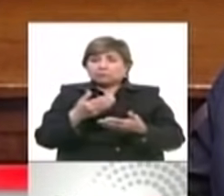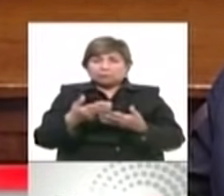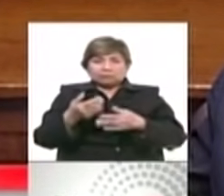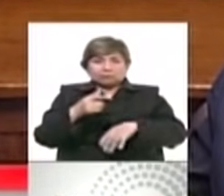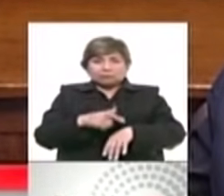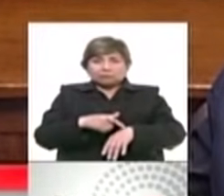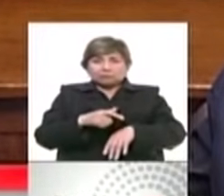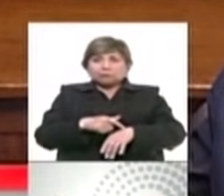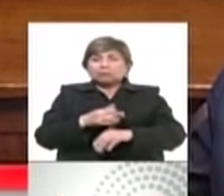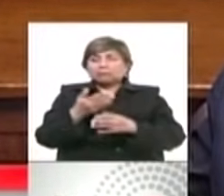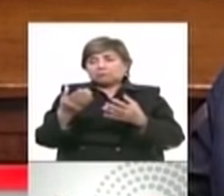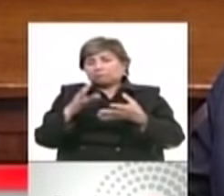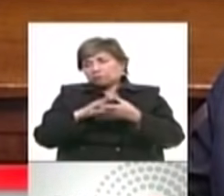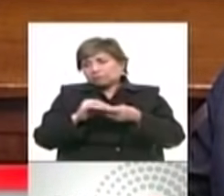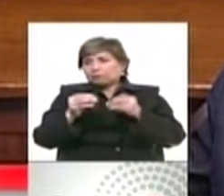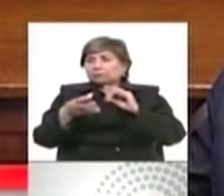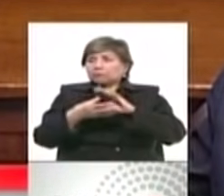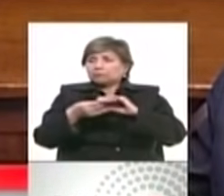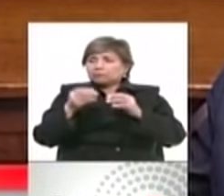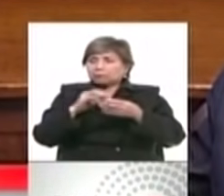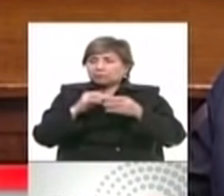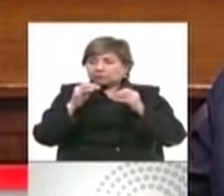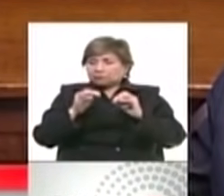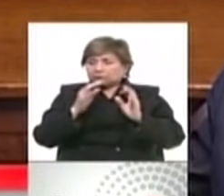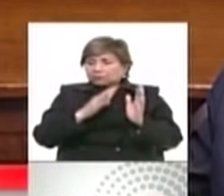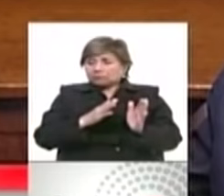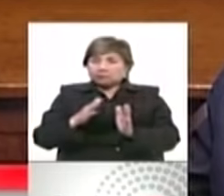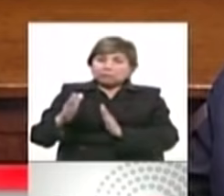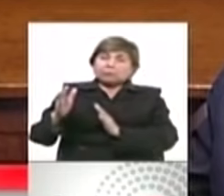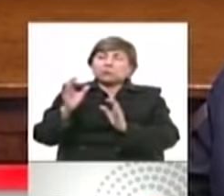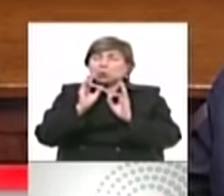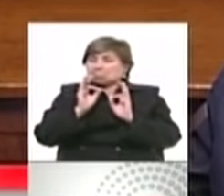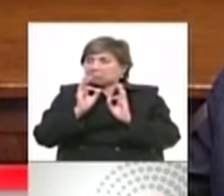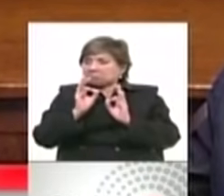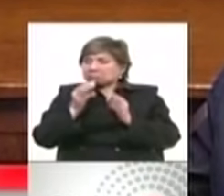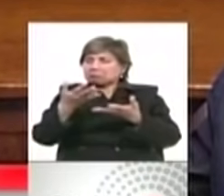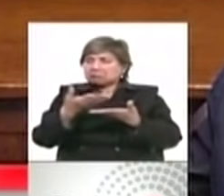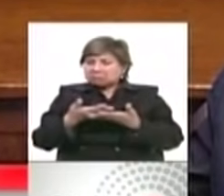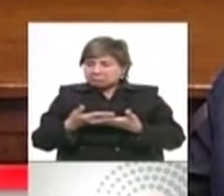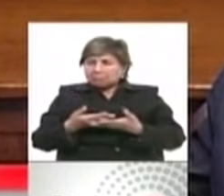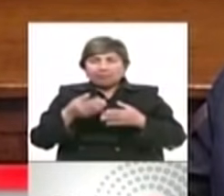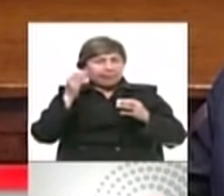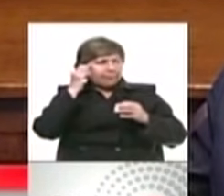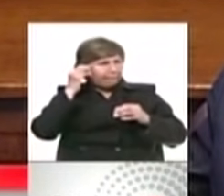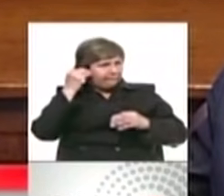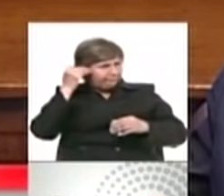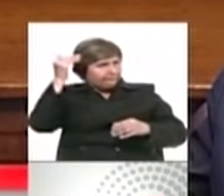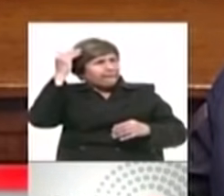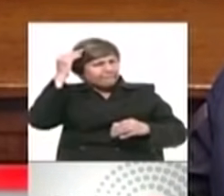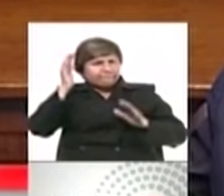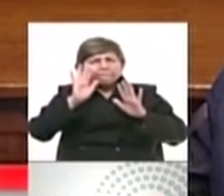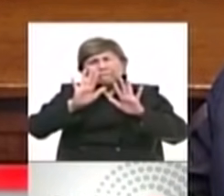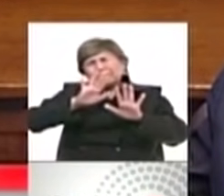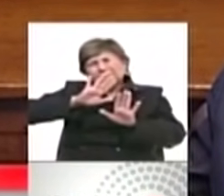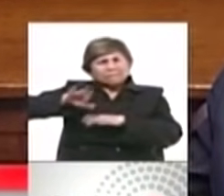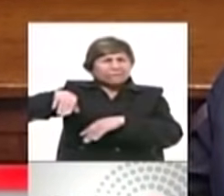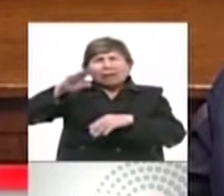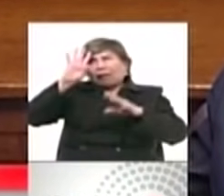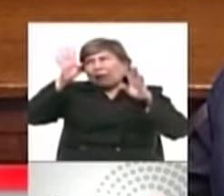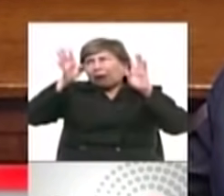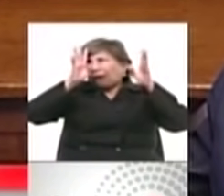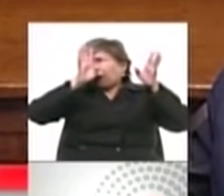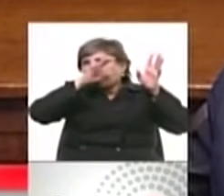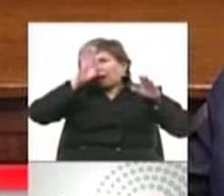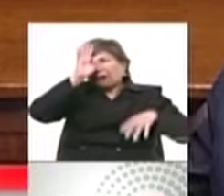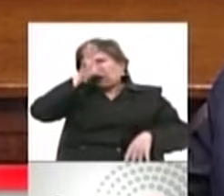educación, la confianza que deben tener los inversionistas para poder generar más empleo. Ahí